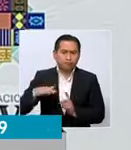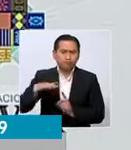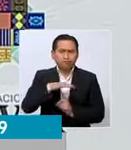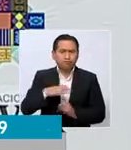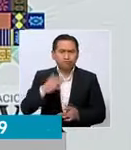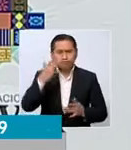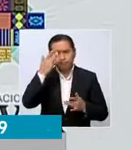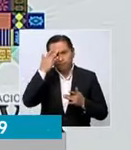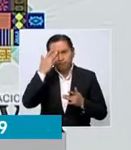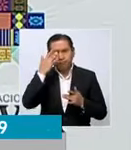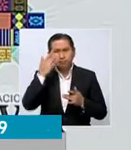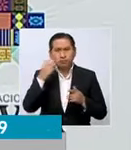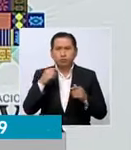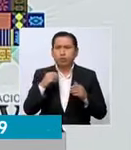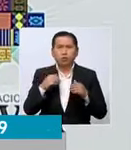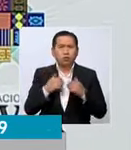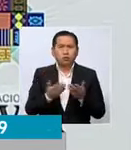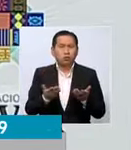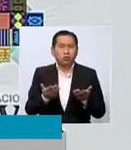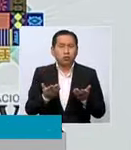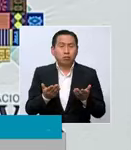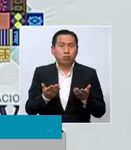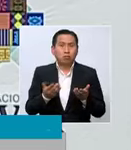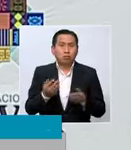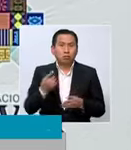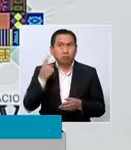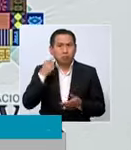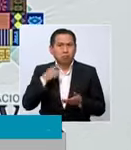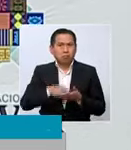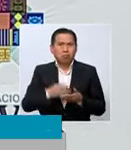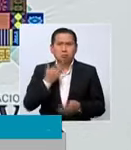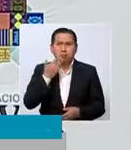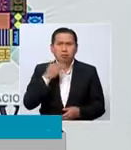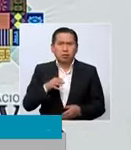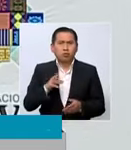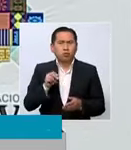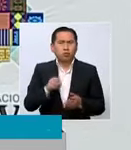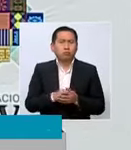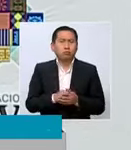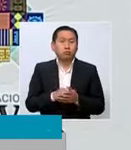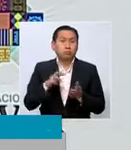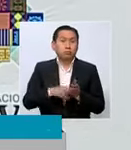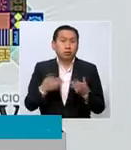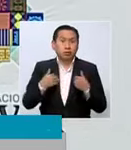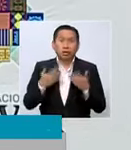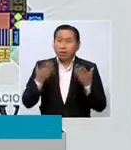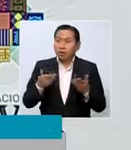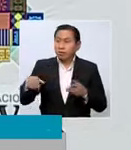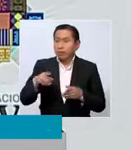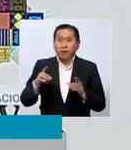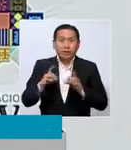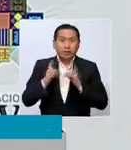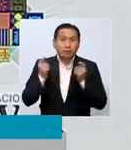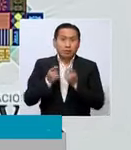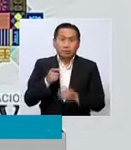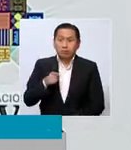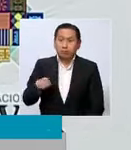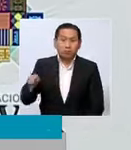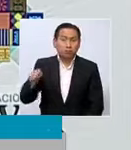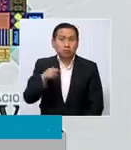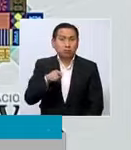epidemiológica de nuestro país no es homogéneo vale decir que existen departamentos los cuales